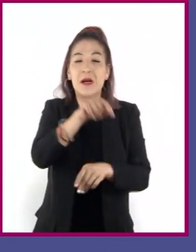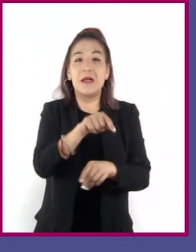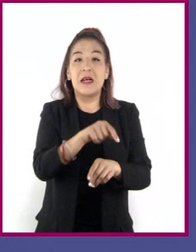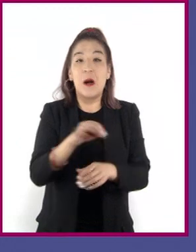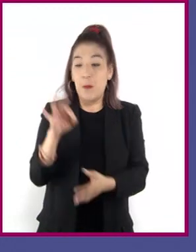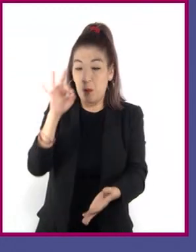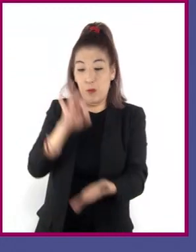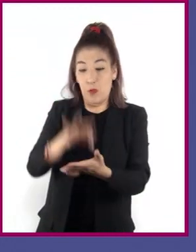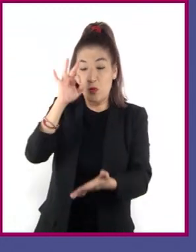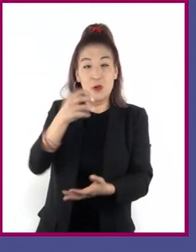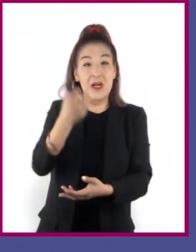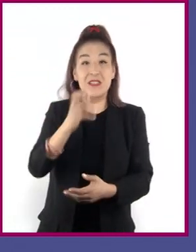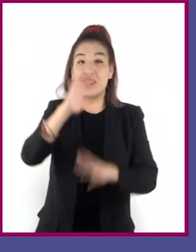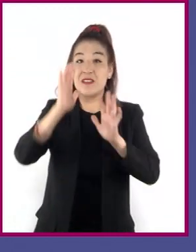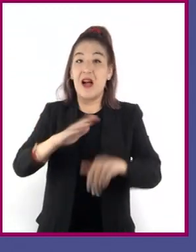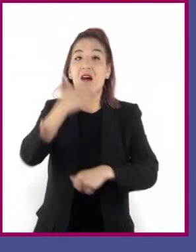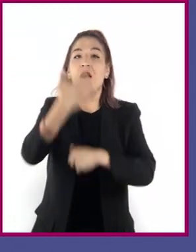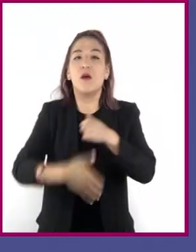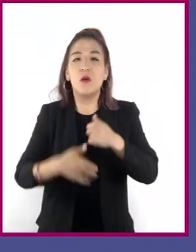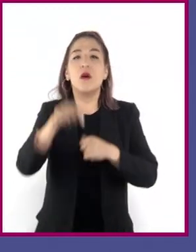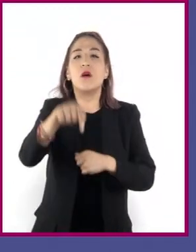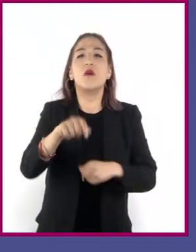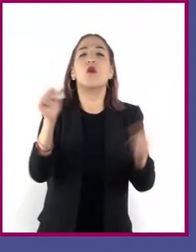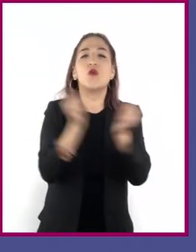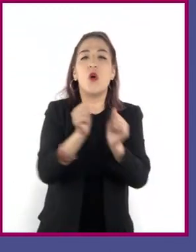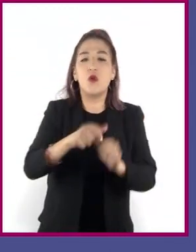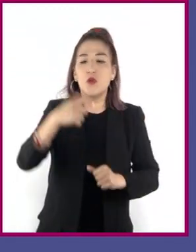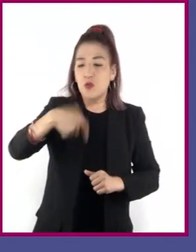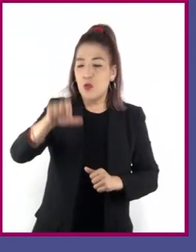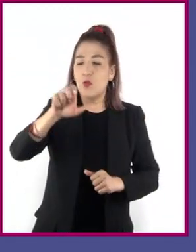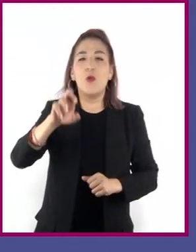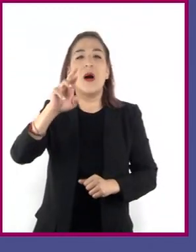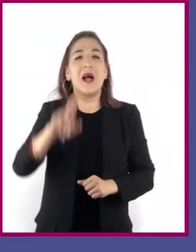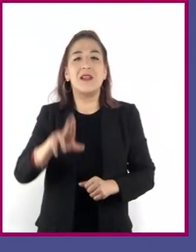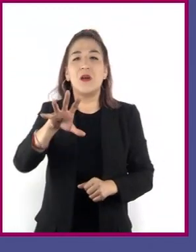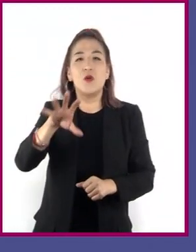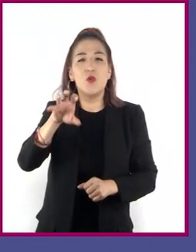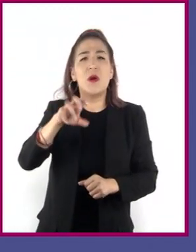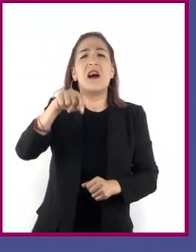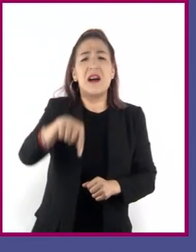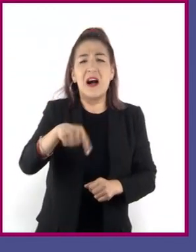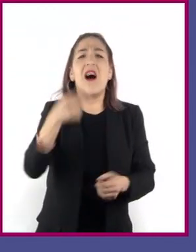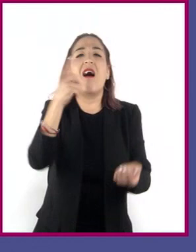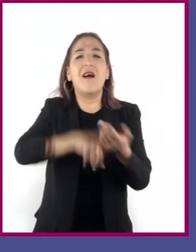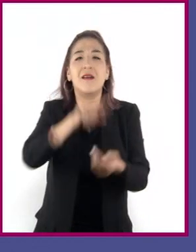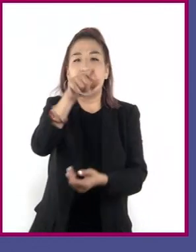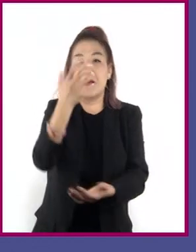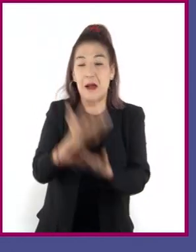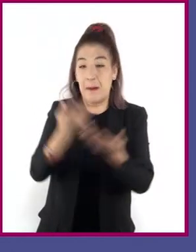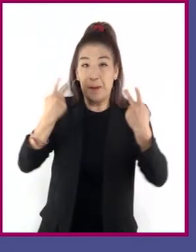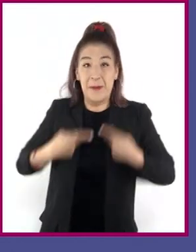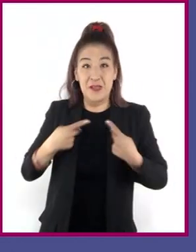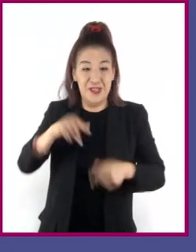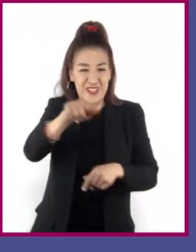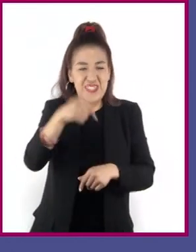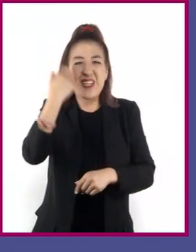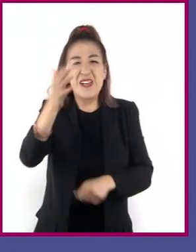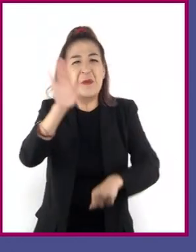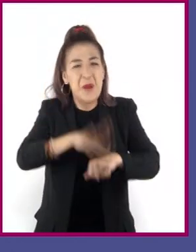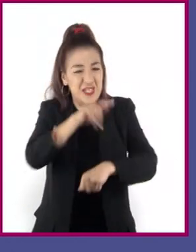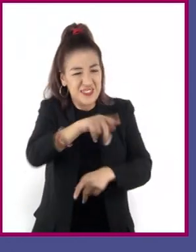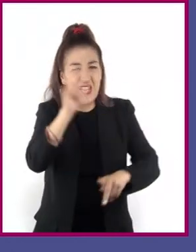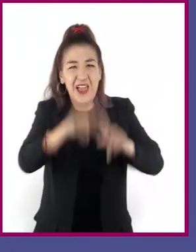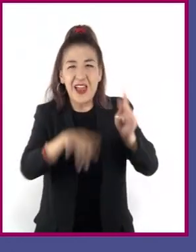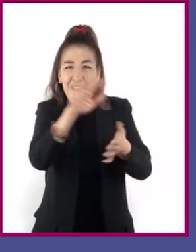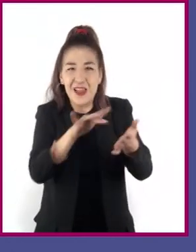donde termine pero se incluye un código qr para que para que en el código qr cuando la persona quiera enterarse de toda